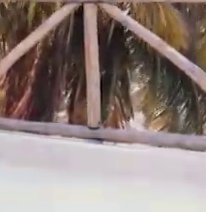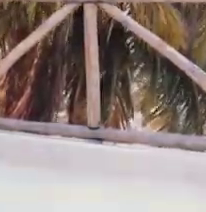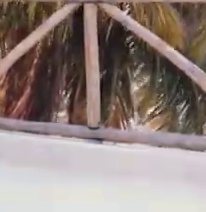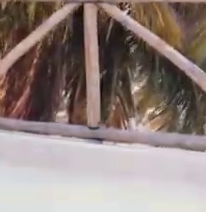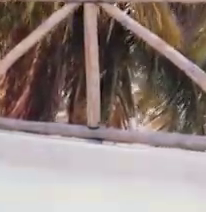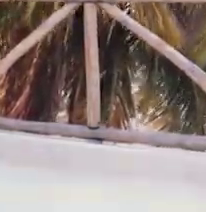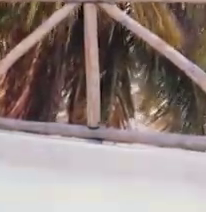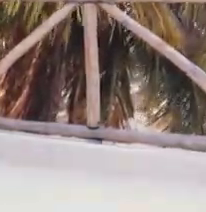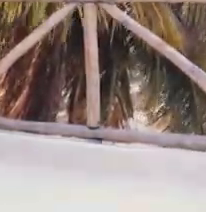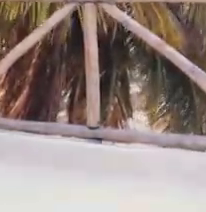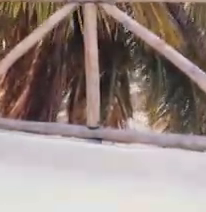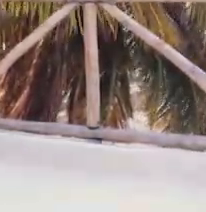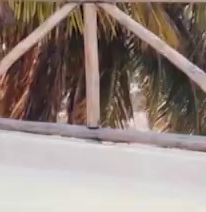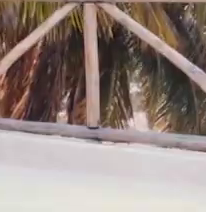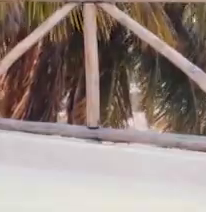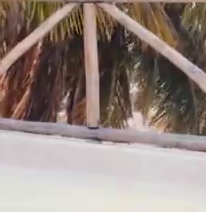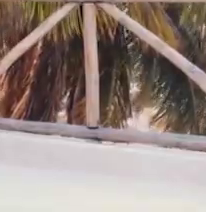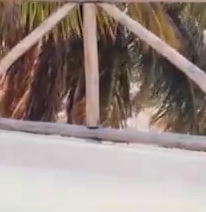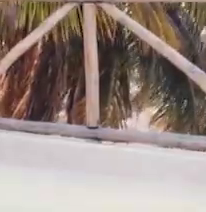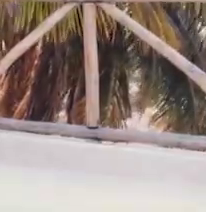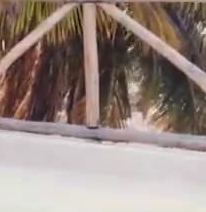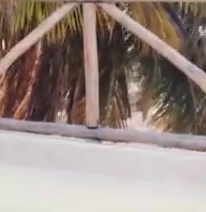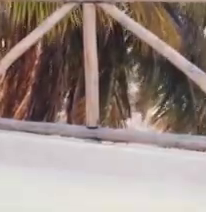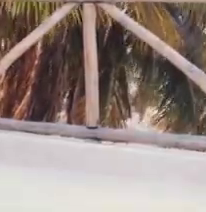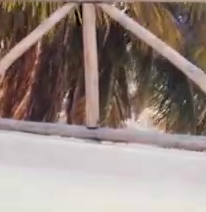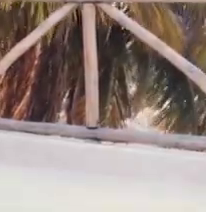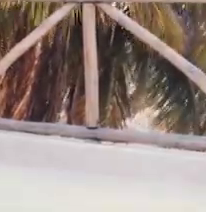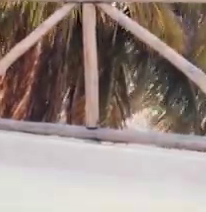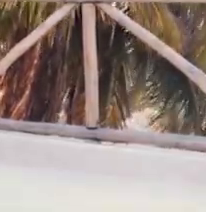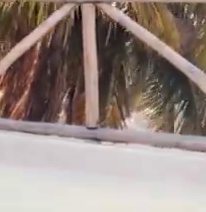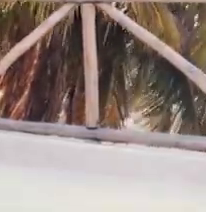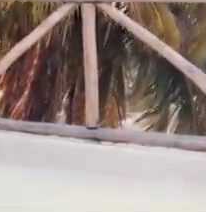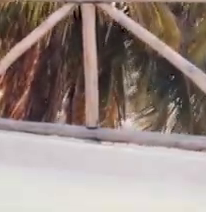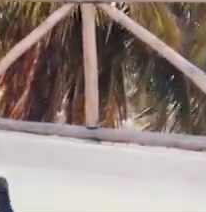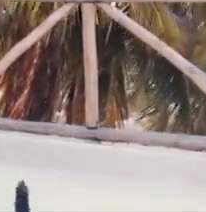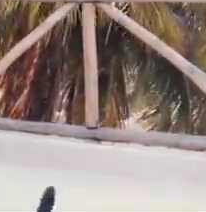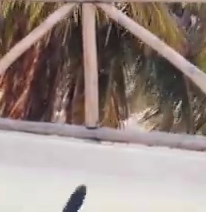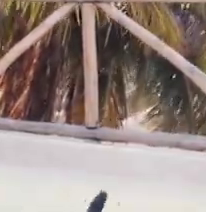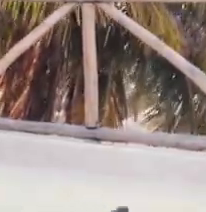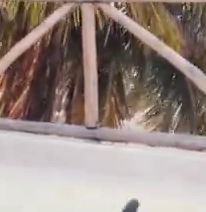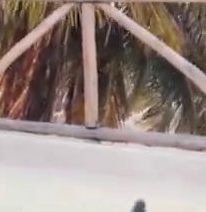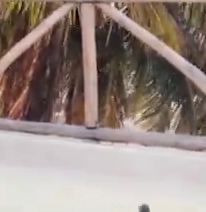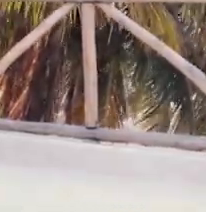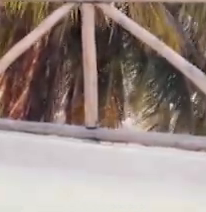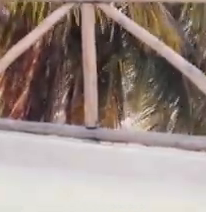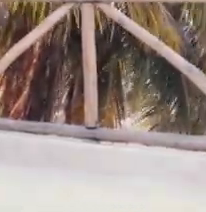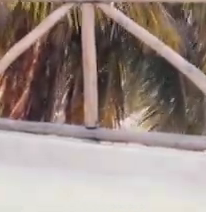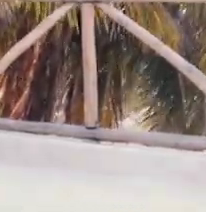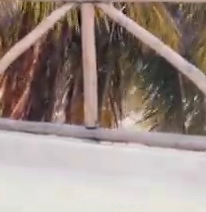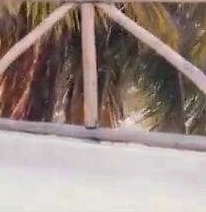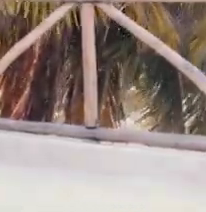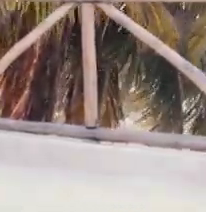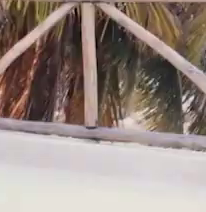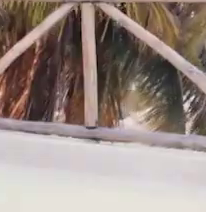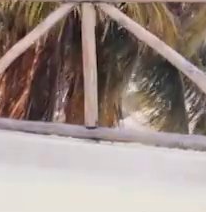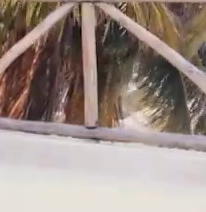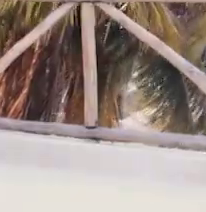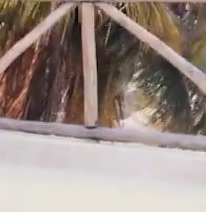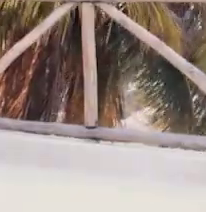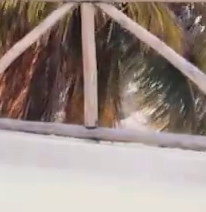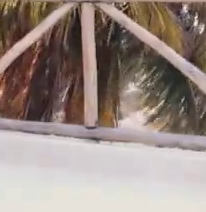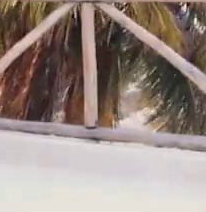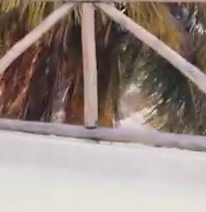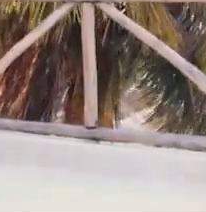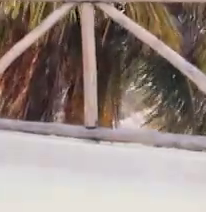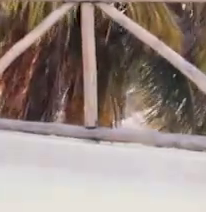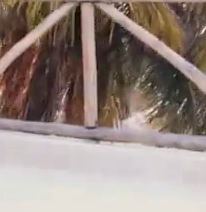rodillas. 2, 3, 4, 5, 6, 7,